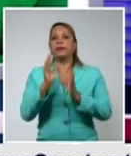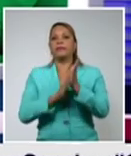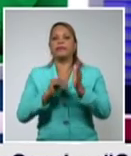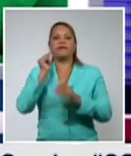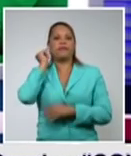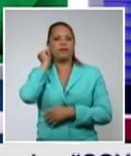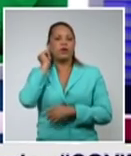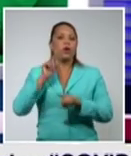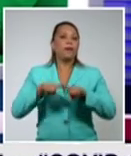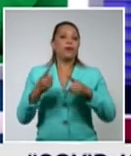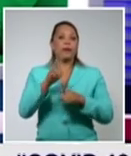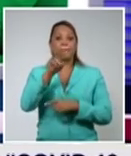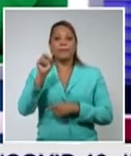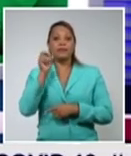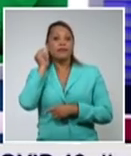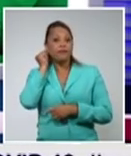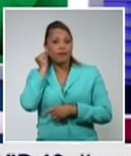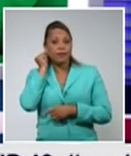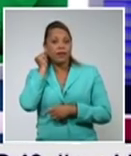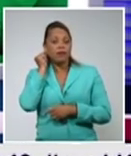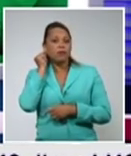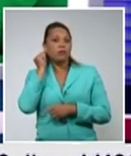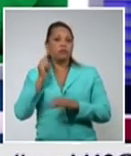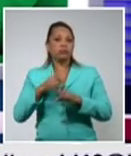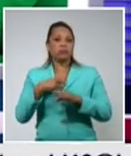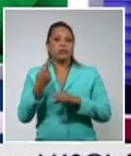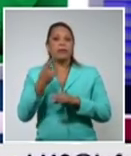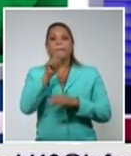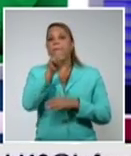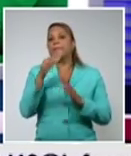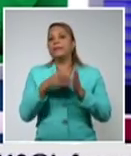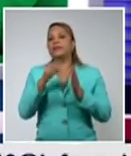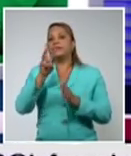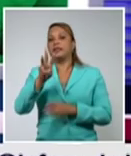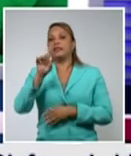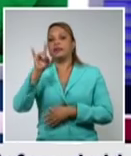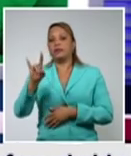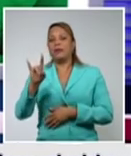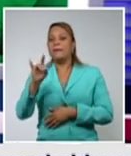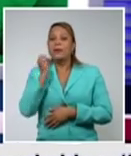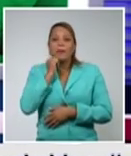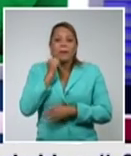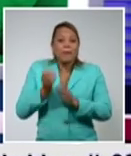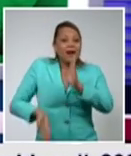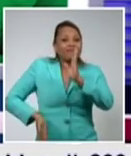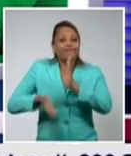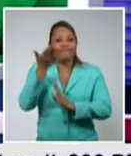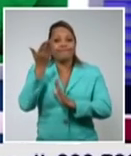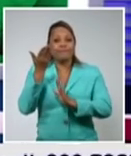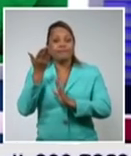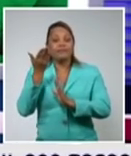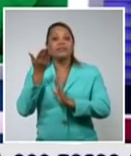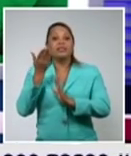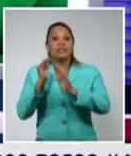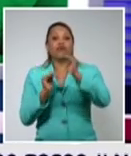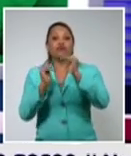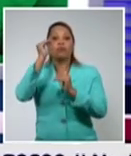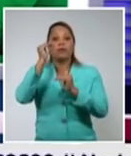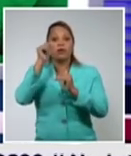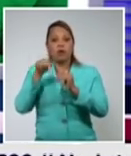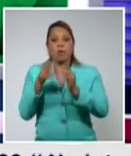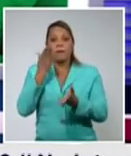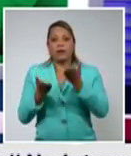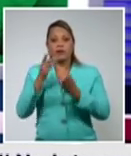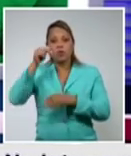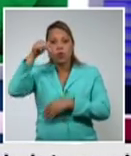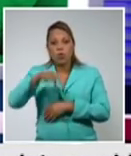de febrero fueron 1.039, pero la más elevada, incluso superior a la del día de hoy,